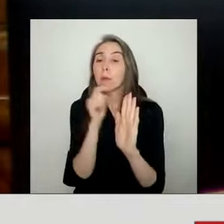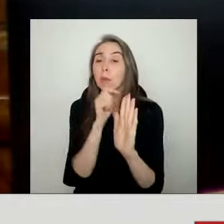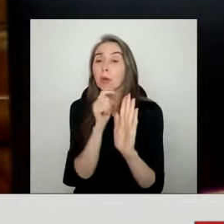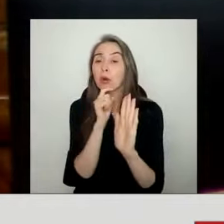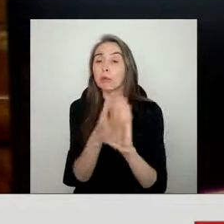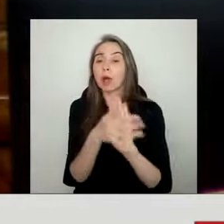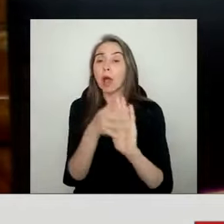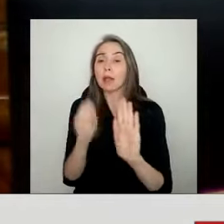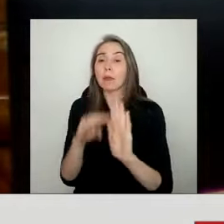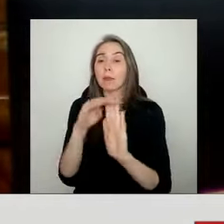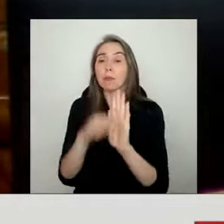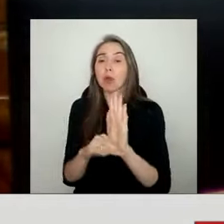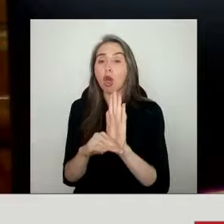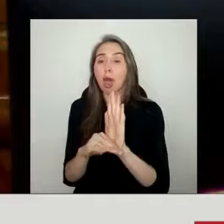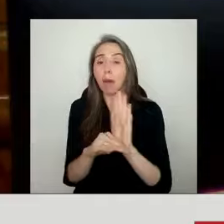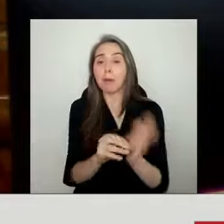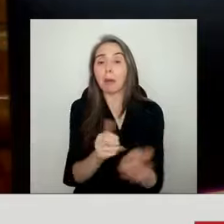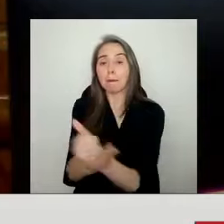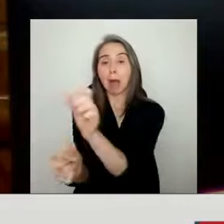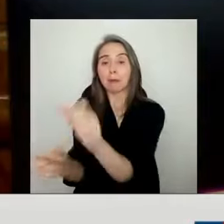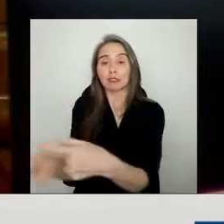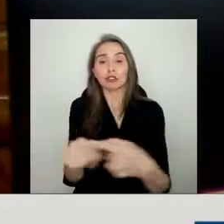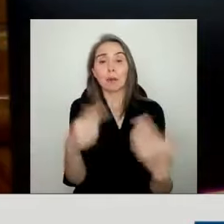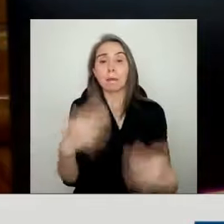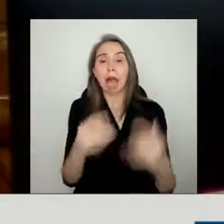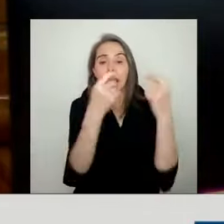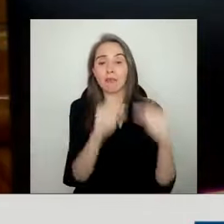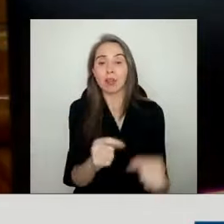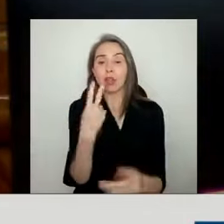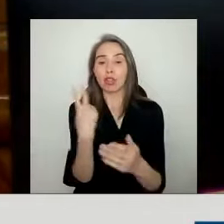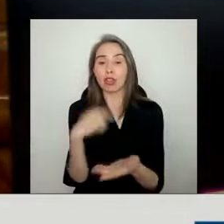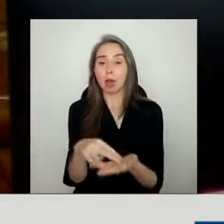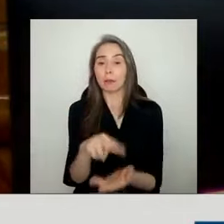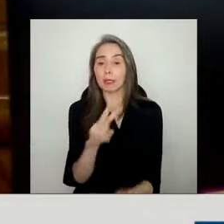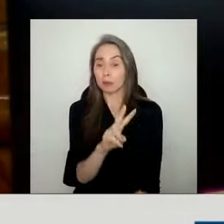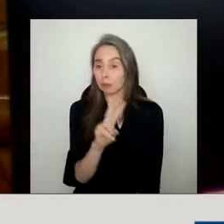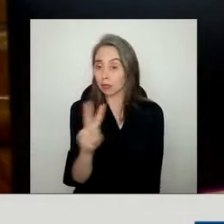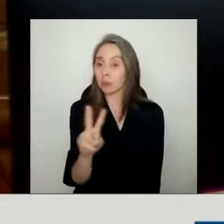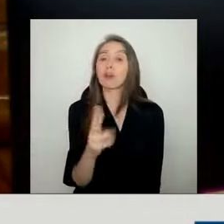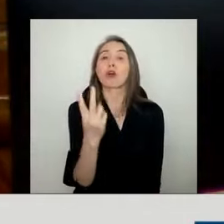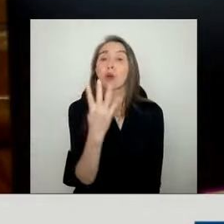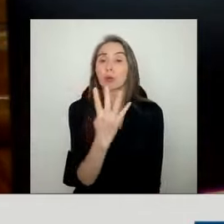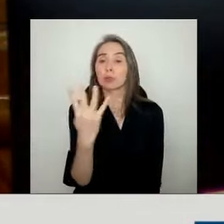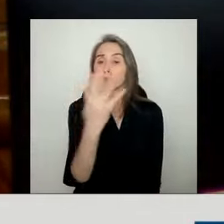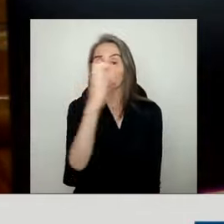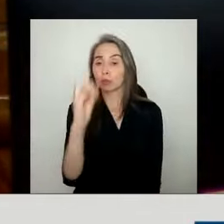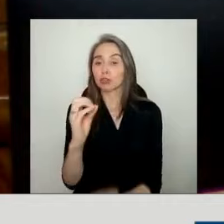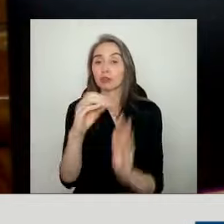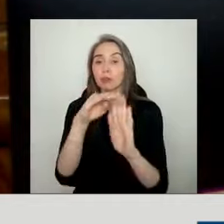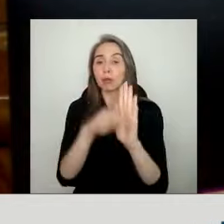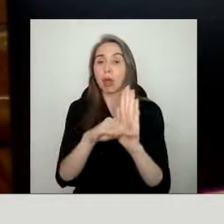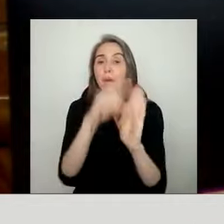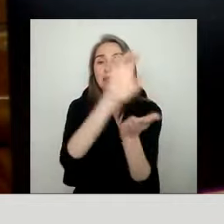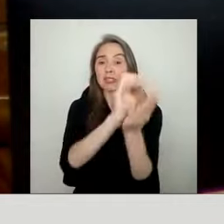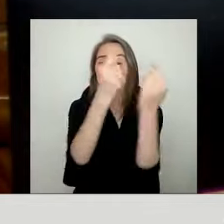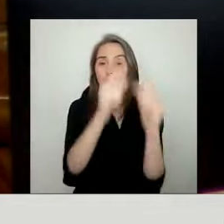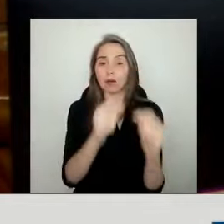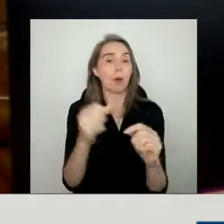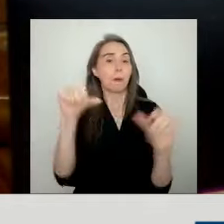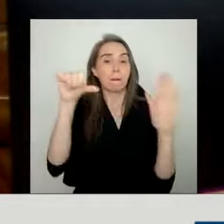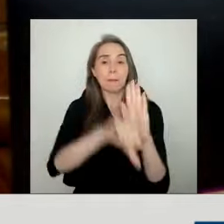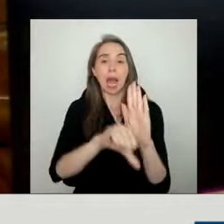sociales mal evaluados en el año 2022 el 44 por de los programas que se evaluaron se objetaron técnicamente como